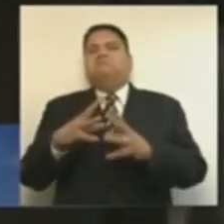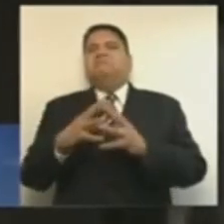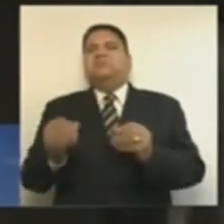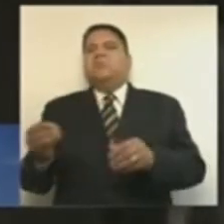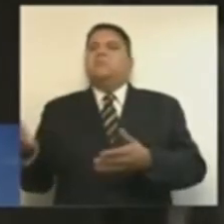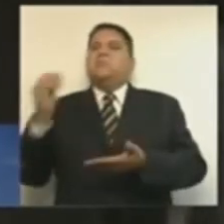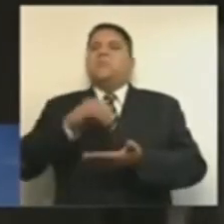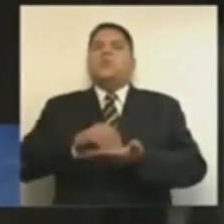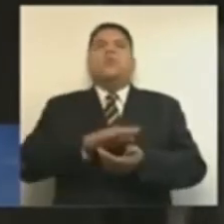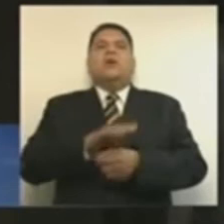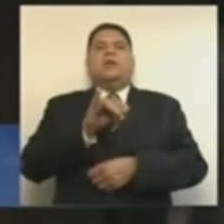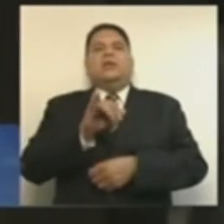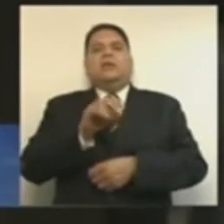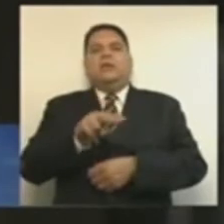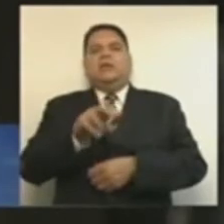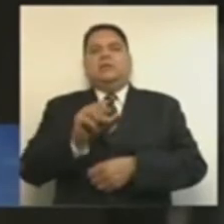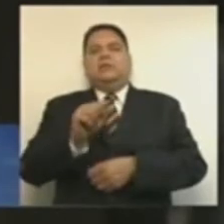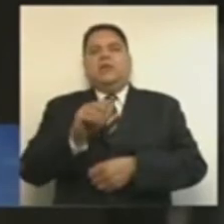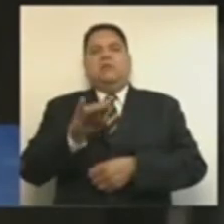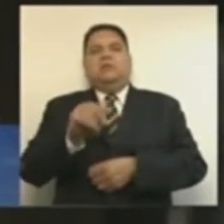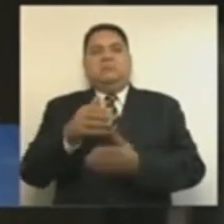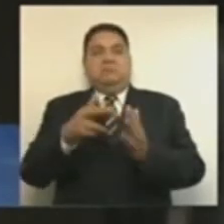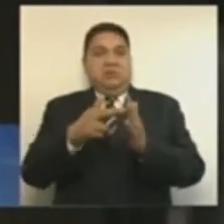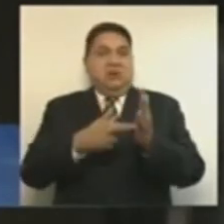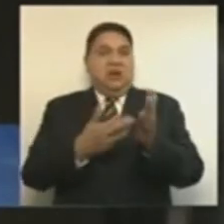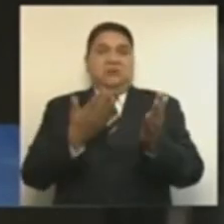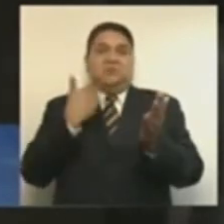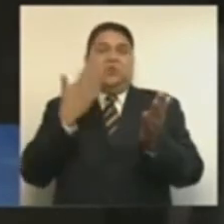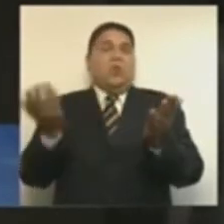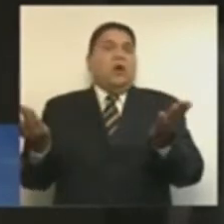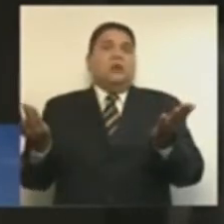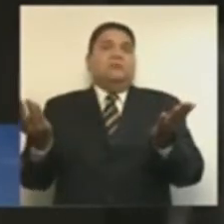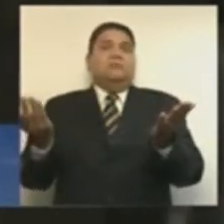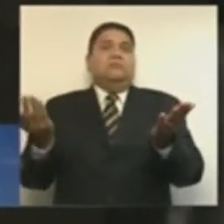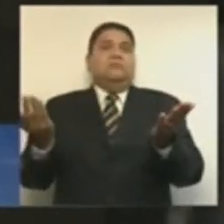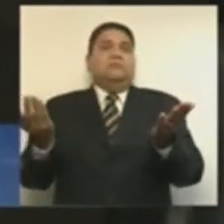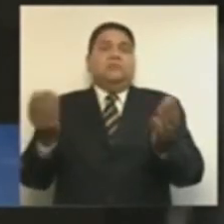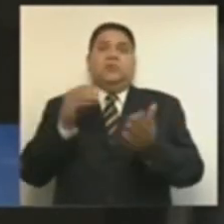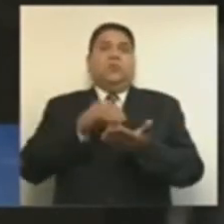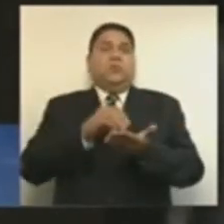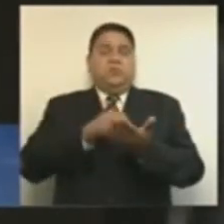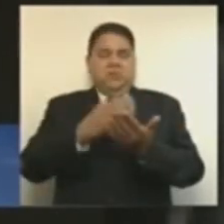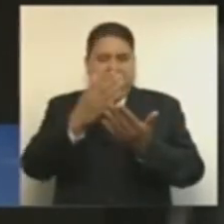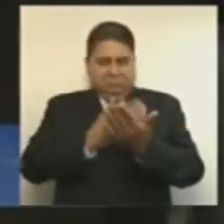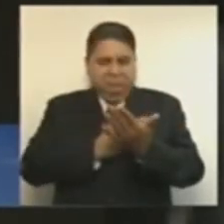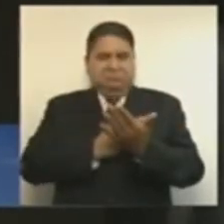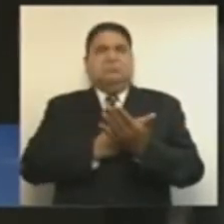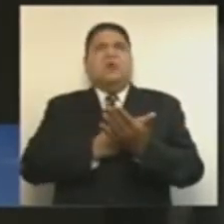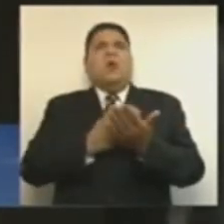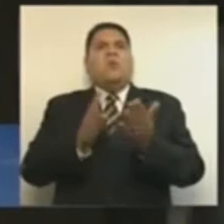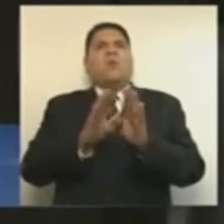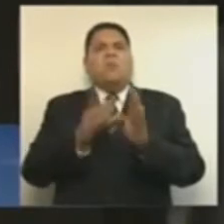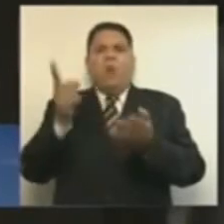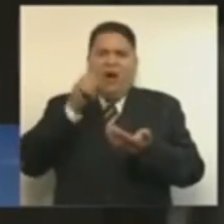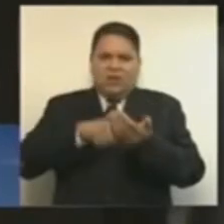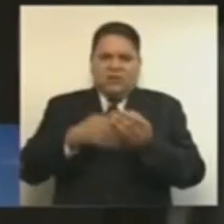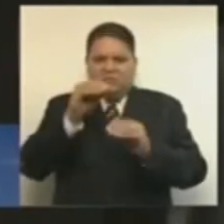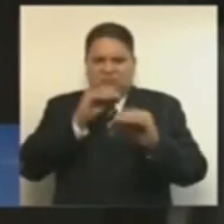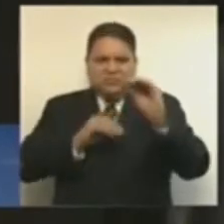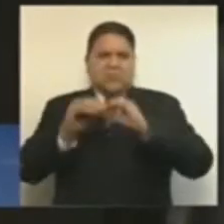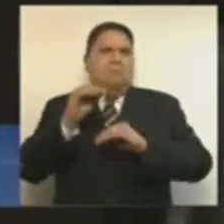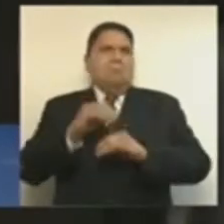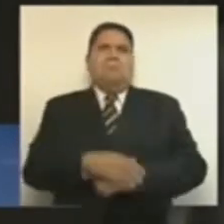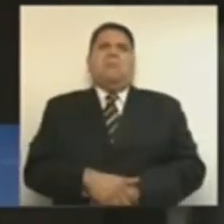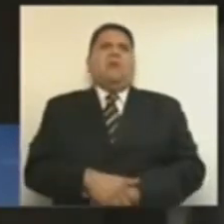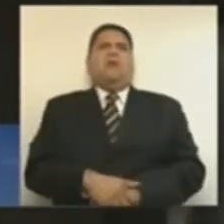Insabi. Y no hay reglas todavía. No tenemos bien a bien el conocimiento de cómo funciona. Se